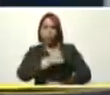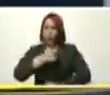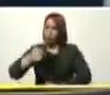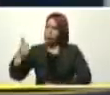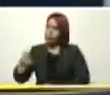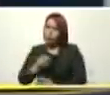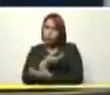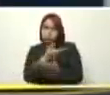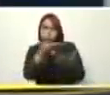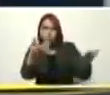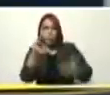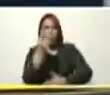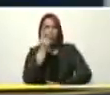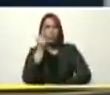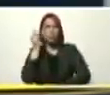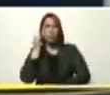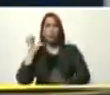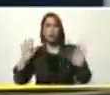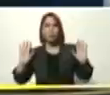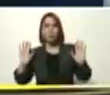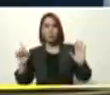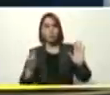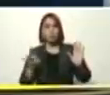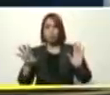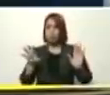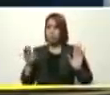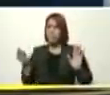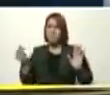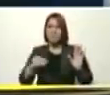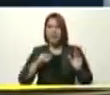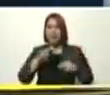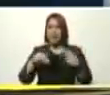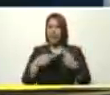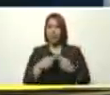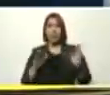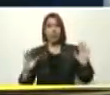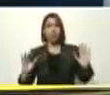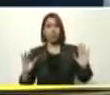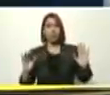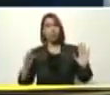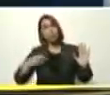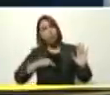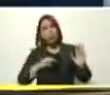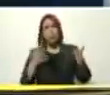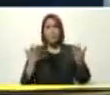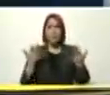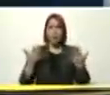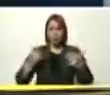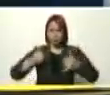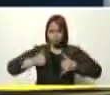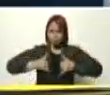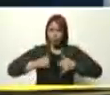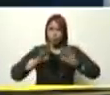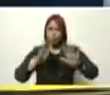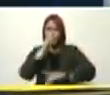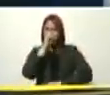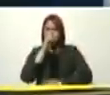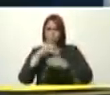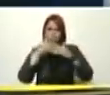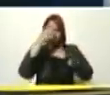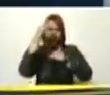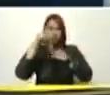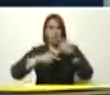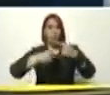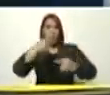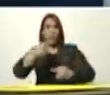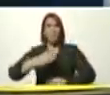de ustedes, mujeres. Ya no depende de más nada. Ya está en nuestras manos. 9 años después,